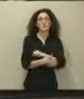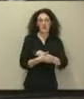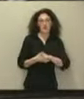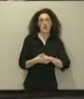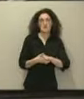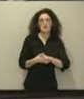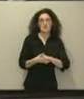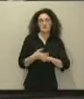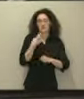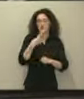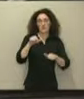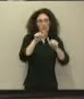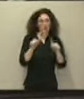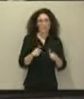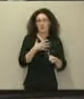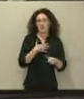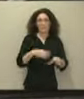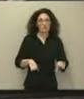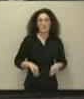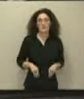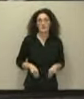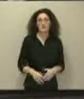digo a nuestro modo de absolutamente inaceptable